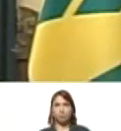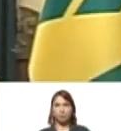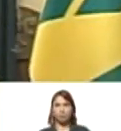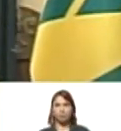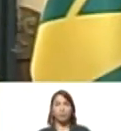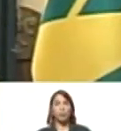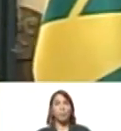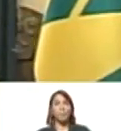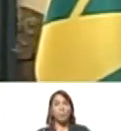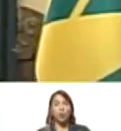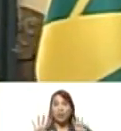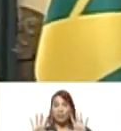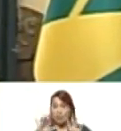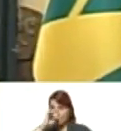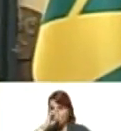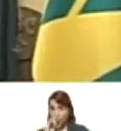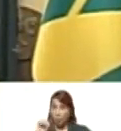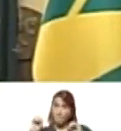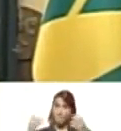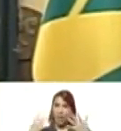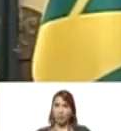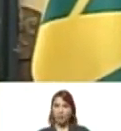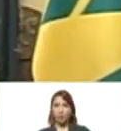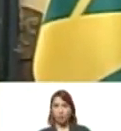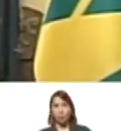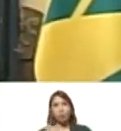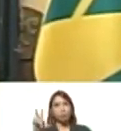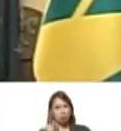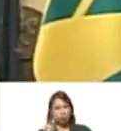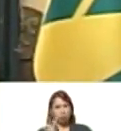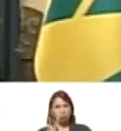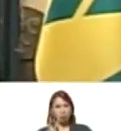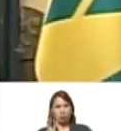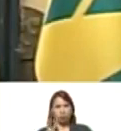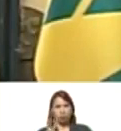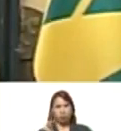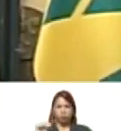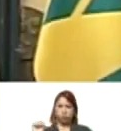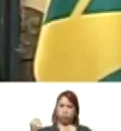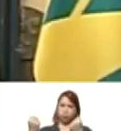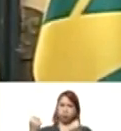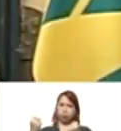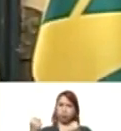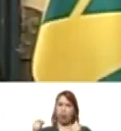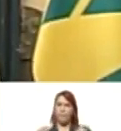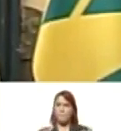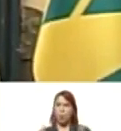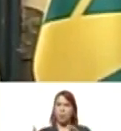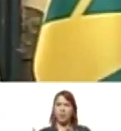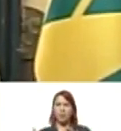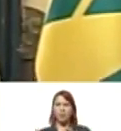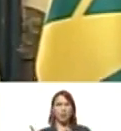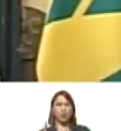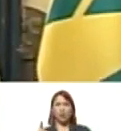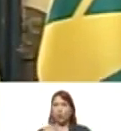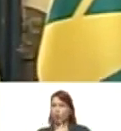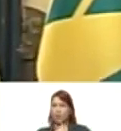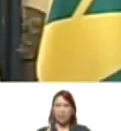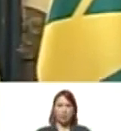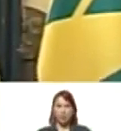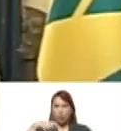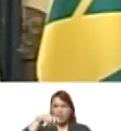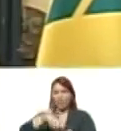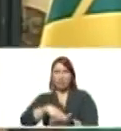Porque son 10 años mágicos en una Venezuela que se negó a morir, que se negó a rendirse y que